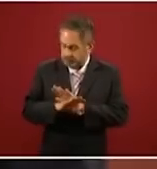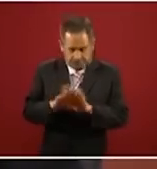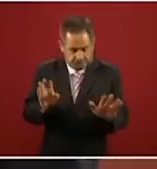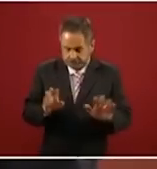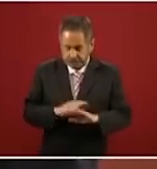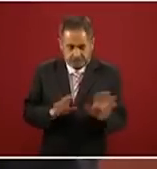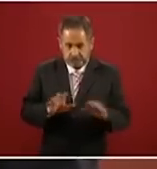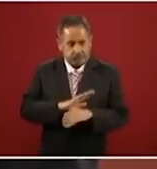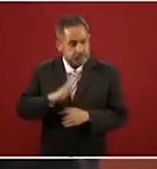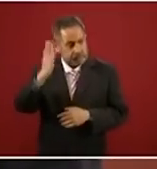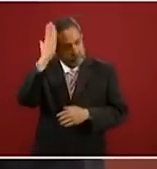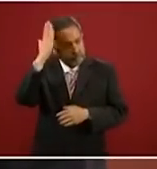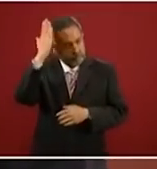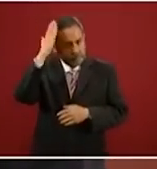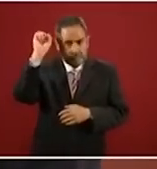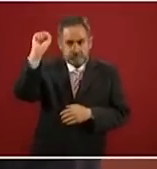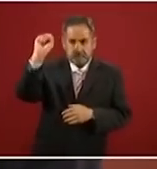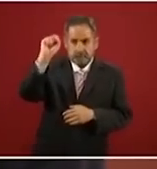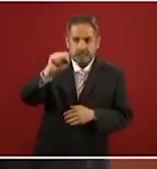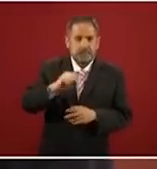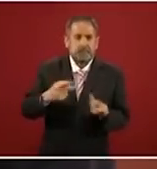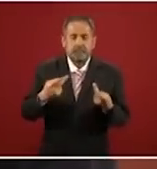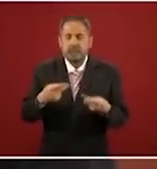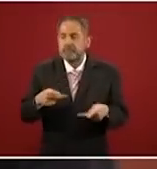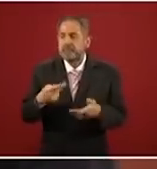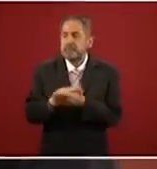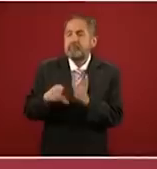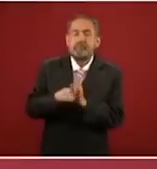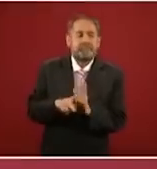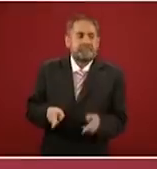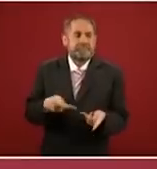a líderes sindicales vende plazas